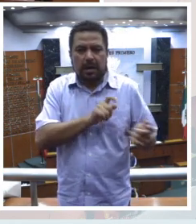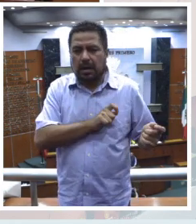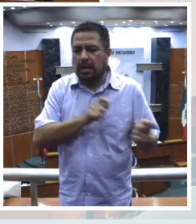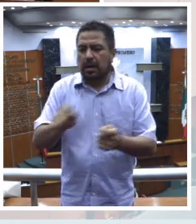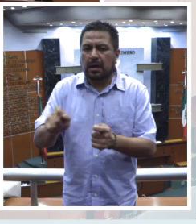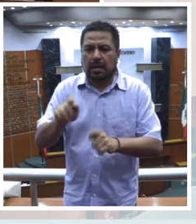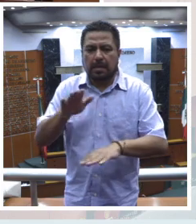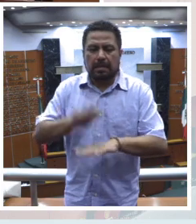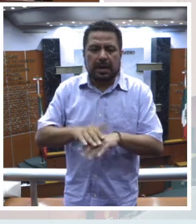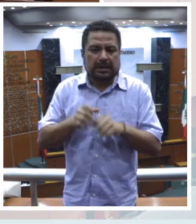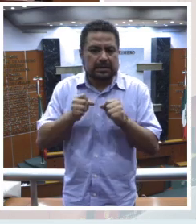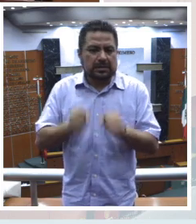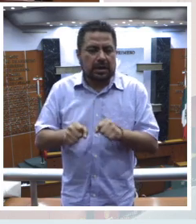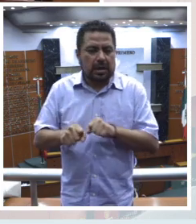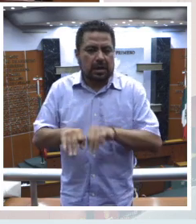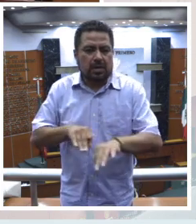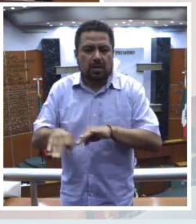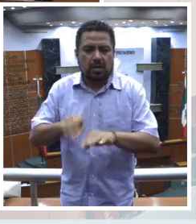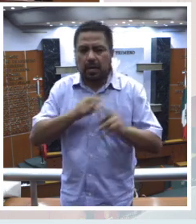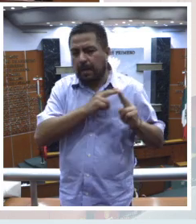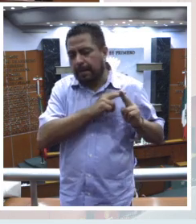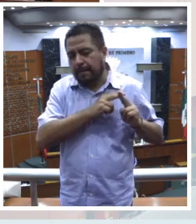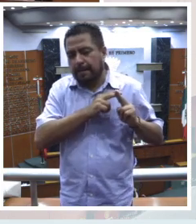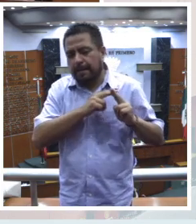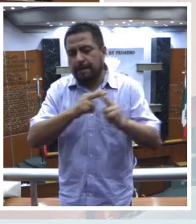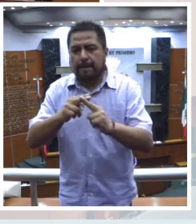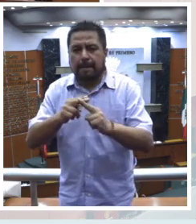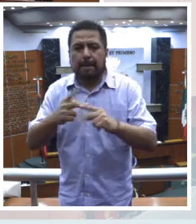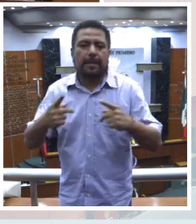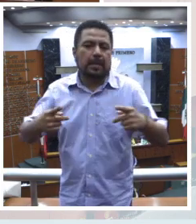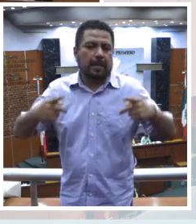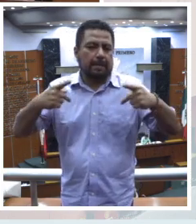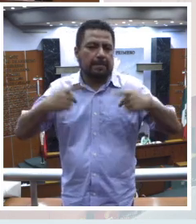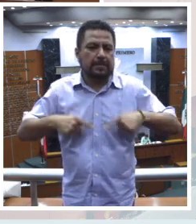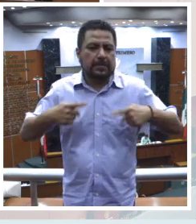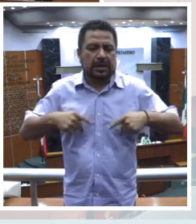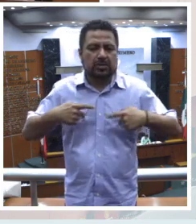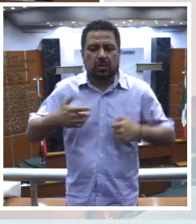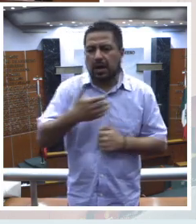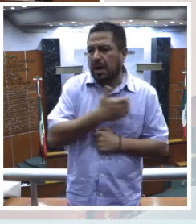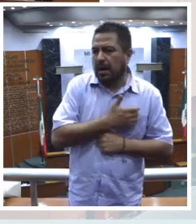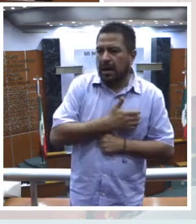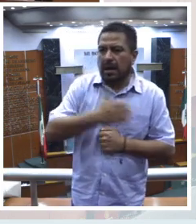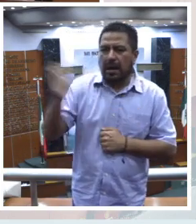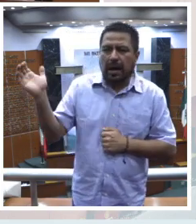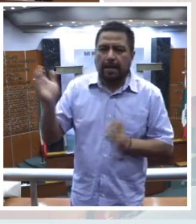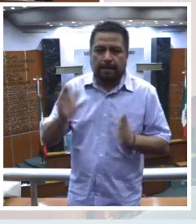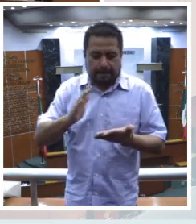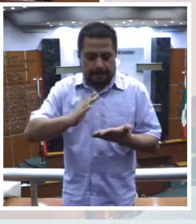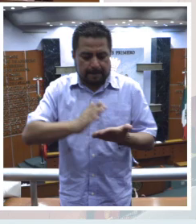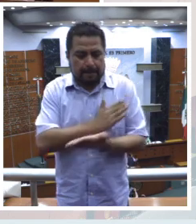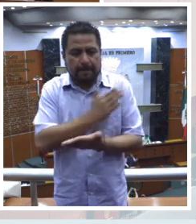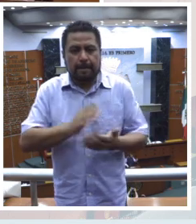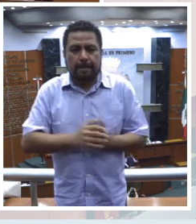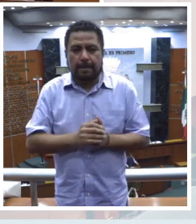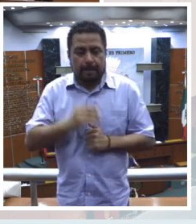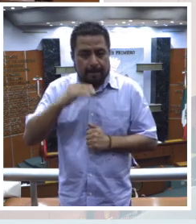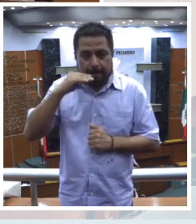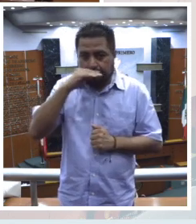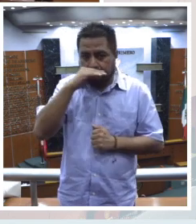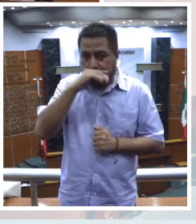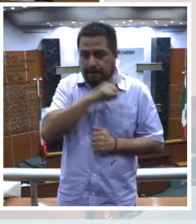jornal seguro, justo y permanente a las personas del campo, además de la entrega gratuita